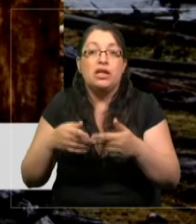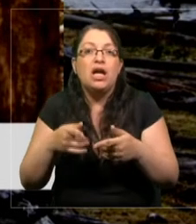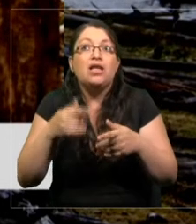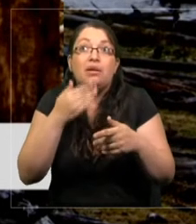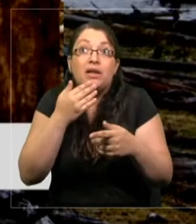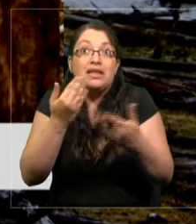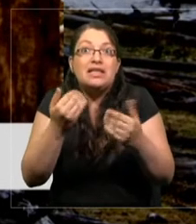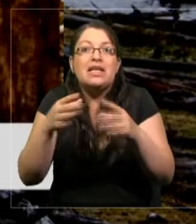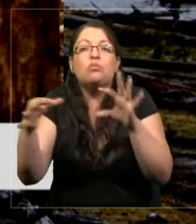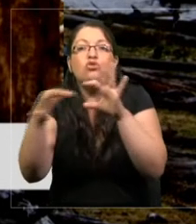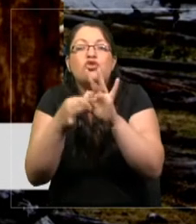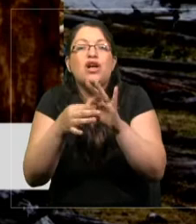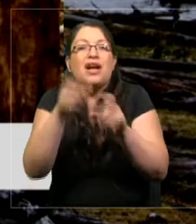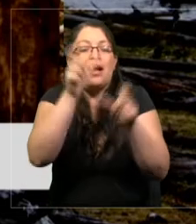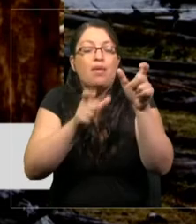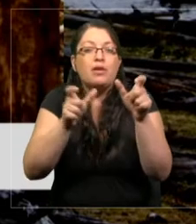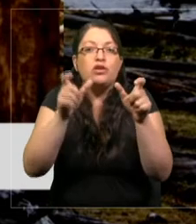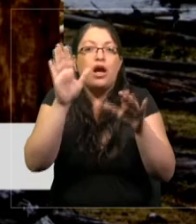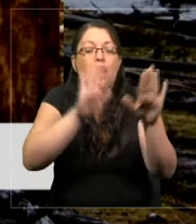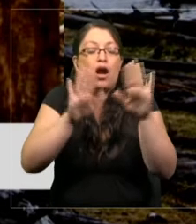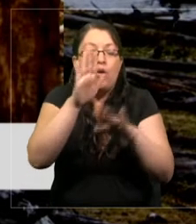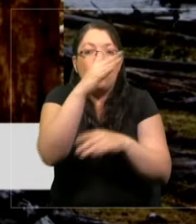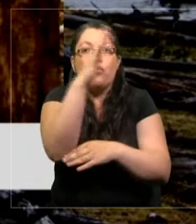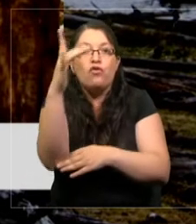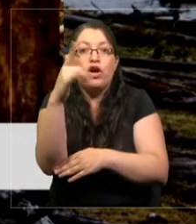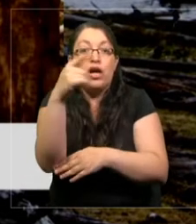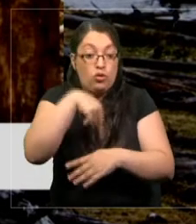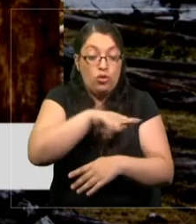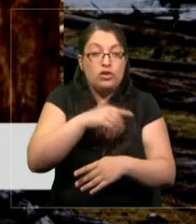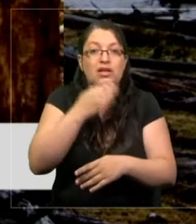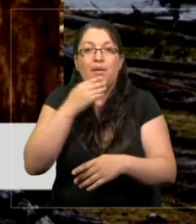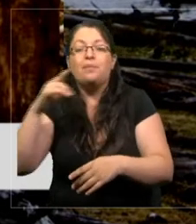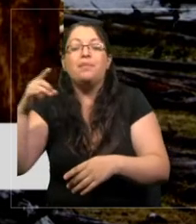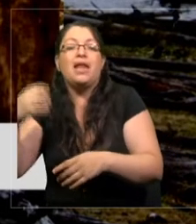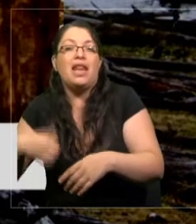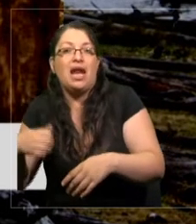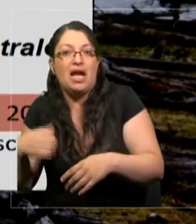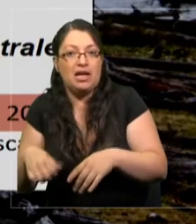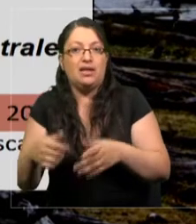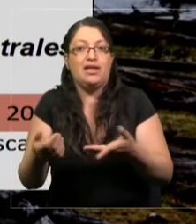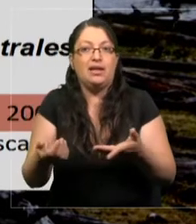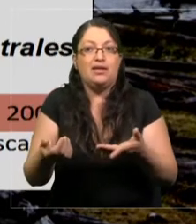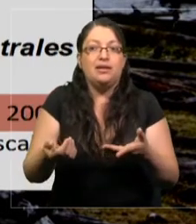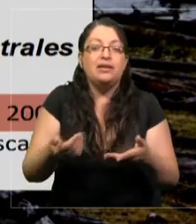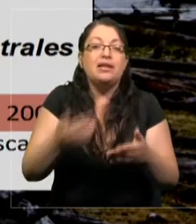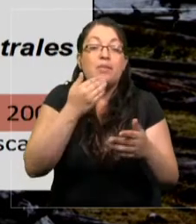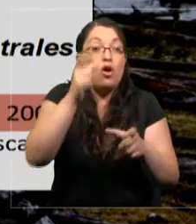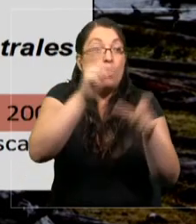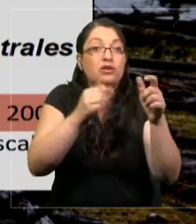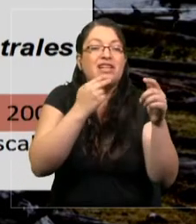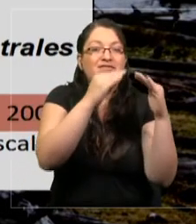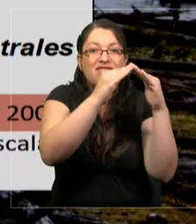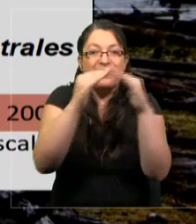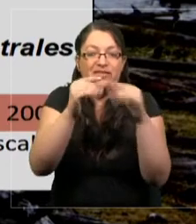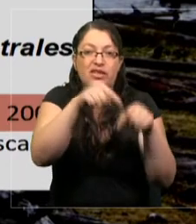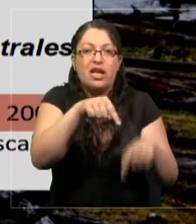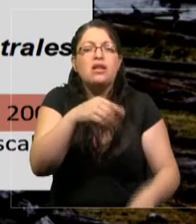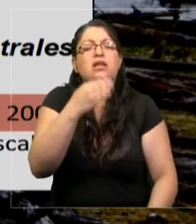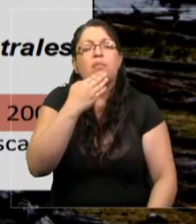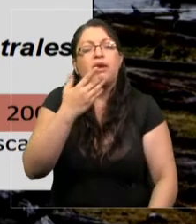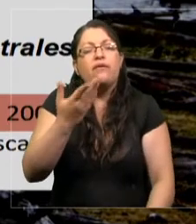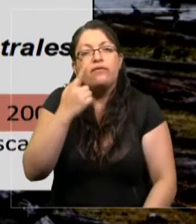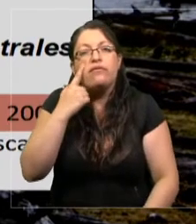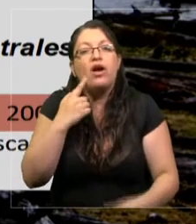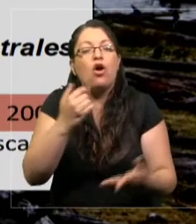alianzas con guardaparques locales nuestros y de argentina al mismo tiempo con vecinos y hemos tenido que avanzar en soluciones